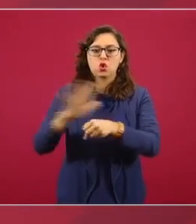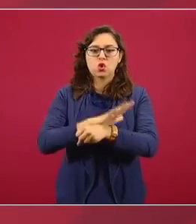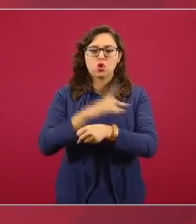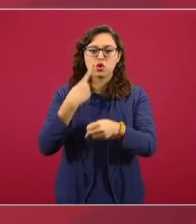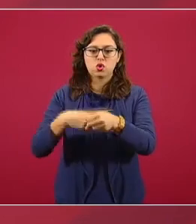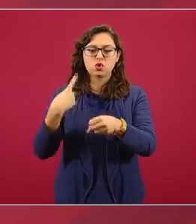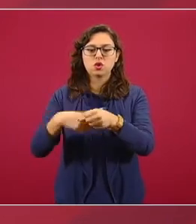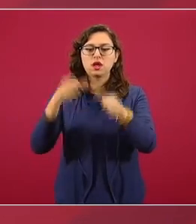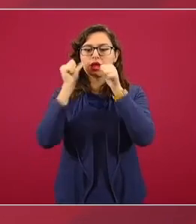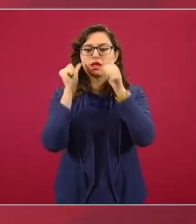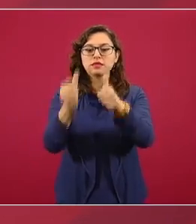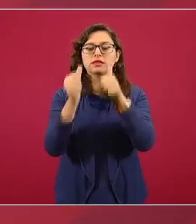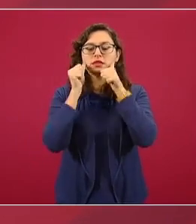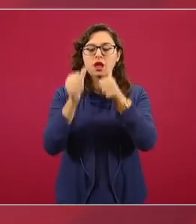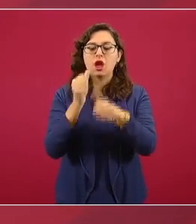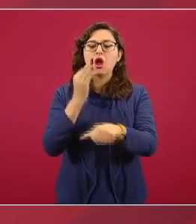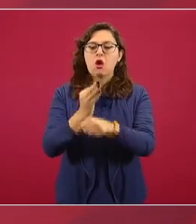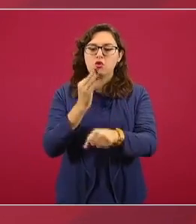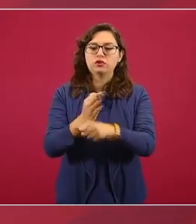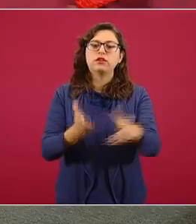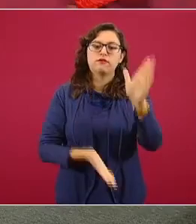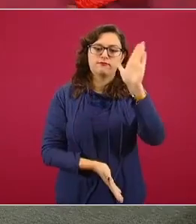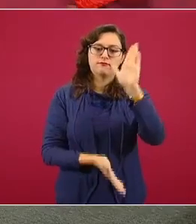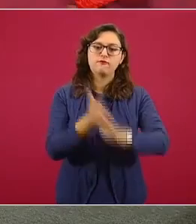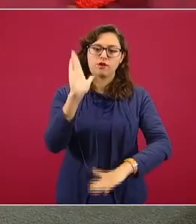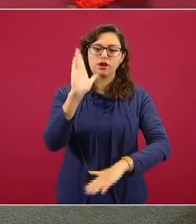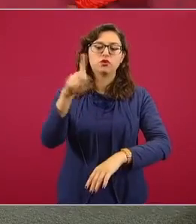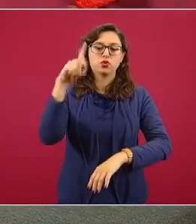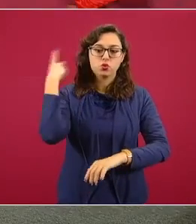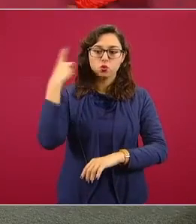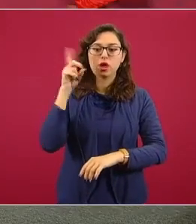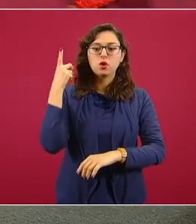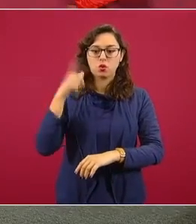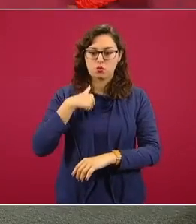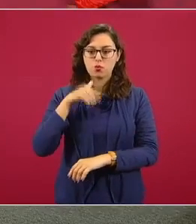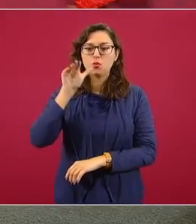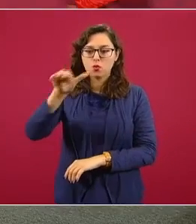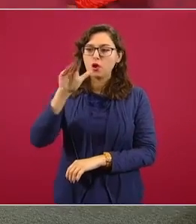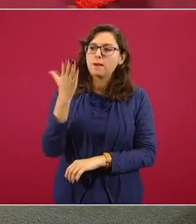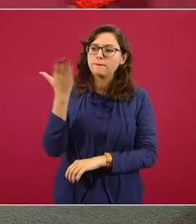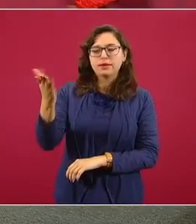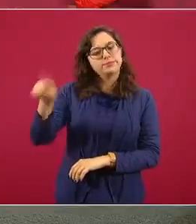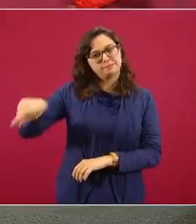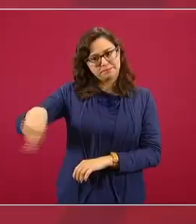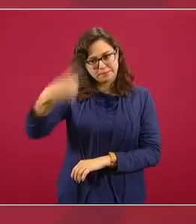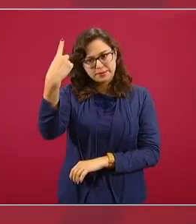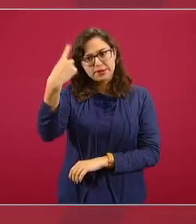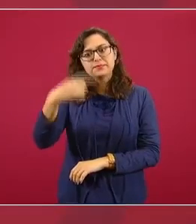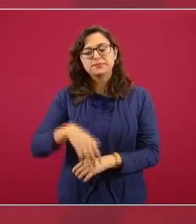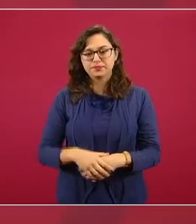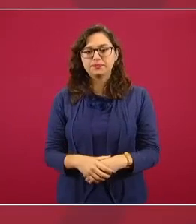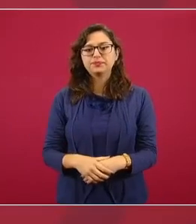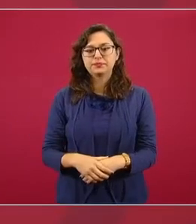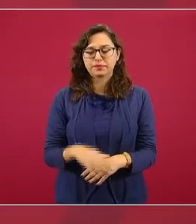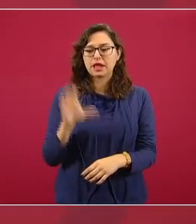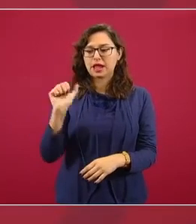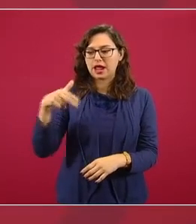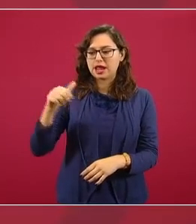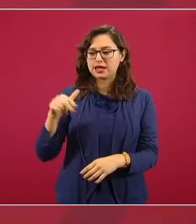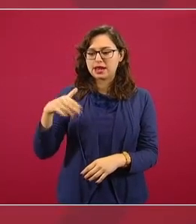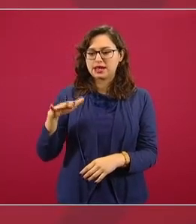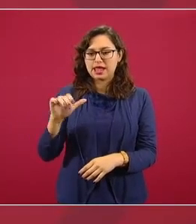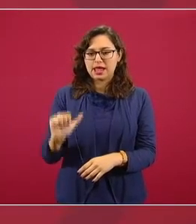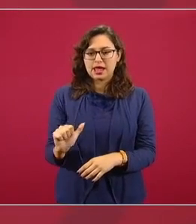Entonces están ahora en esa gira. Le vamos a pedir que vayan allá, a Cananea, y